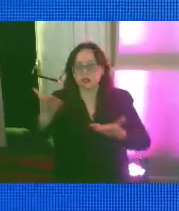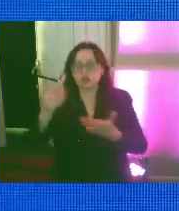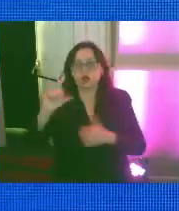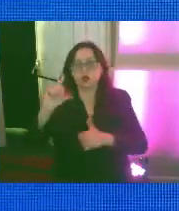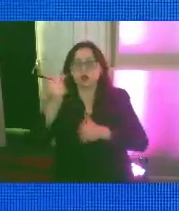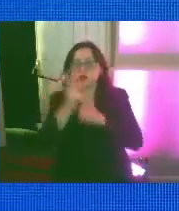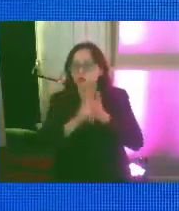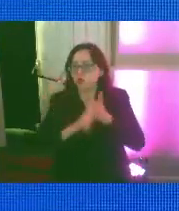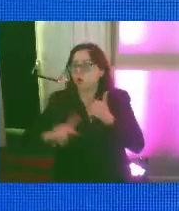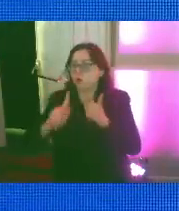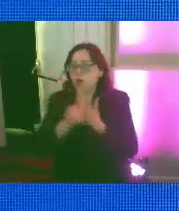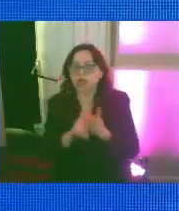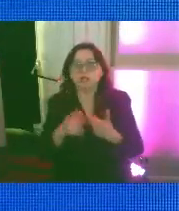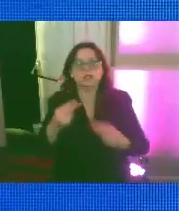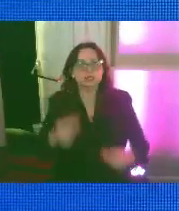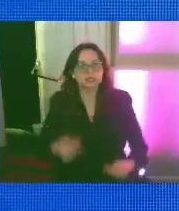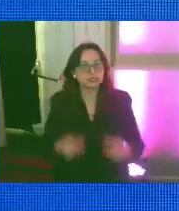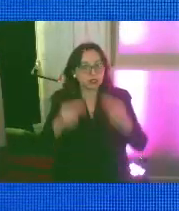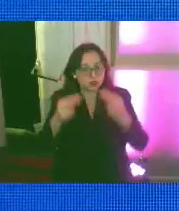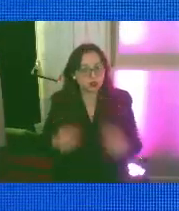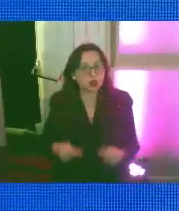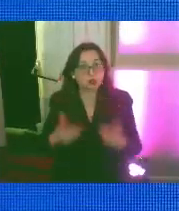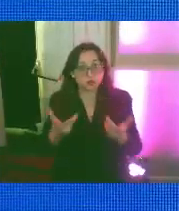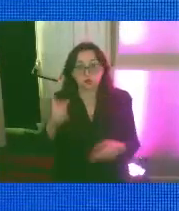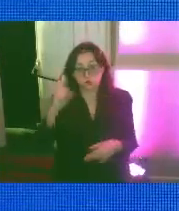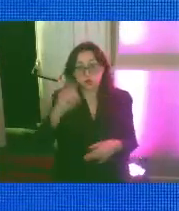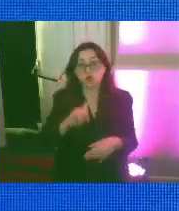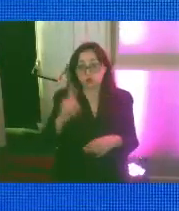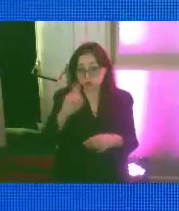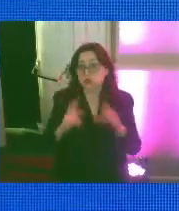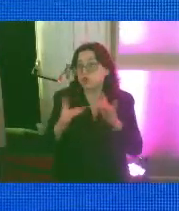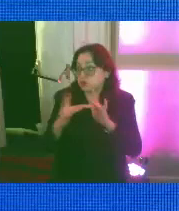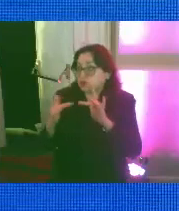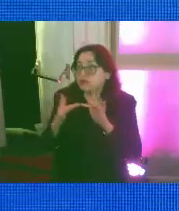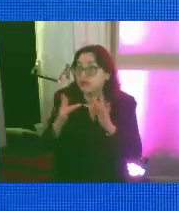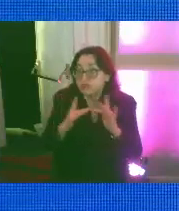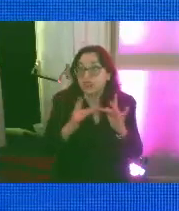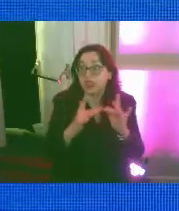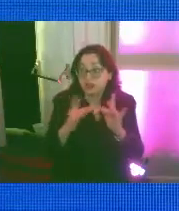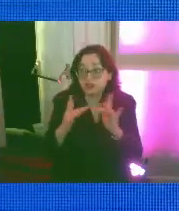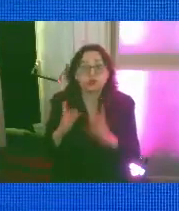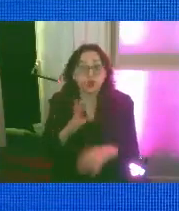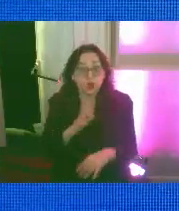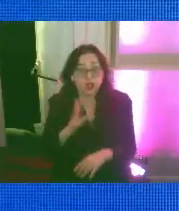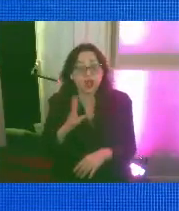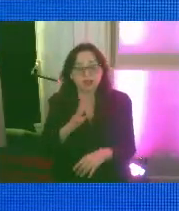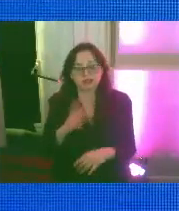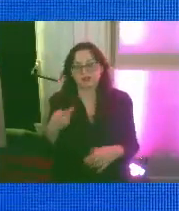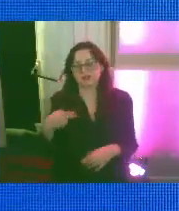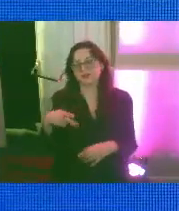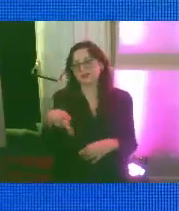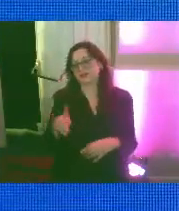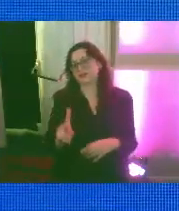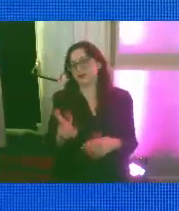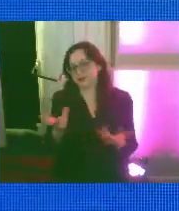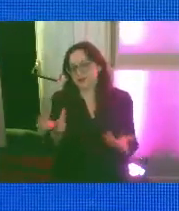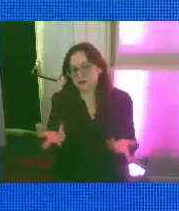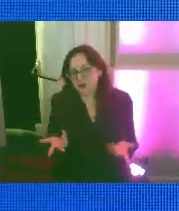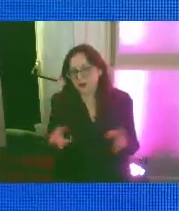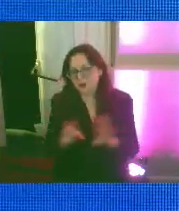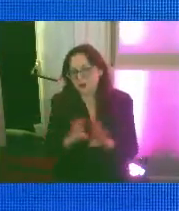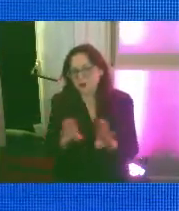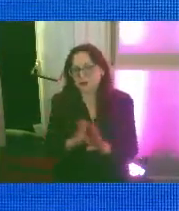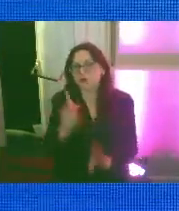temas que las mujeres tenemos que estar. No puede ser que cuando miramos la participación de las mujeres